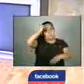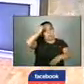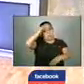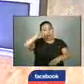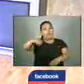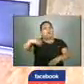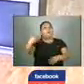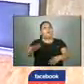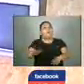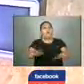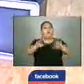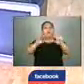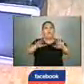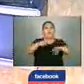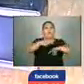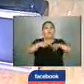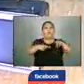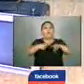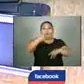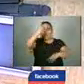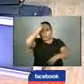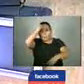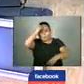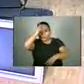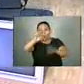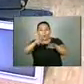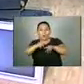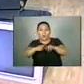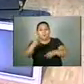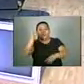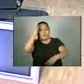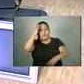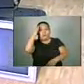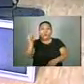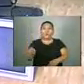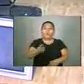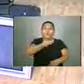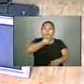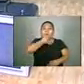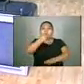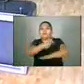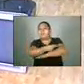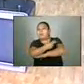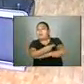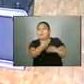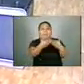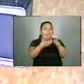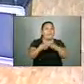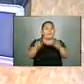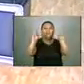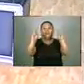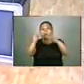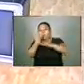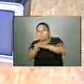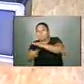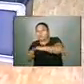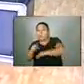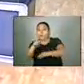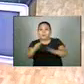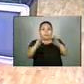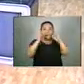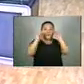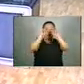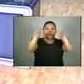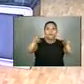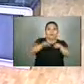que a partir de las 8 y 30 de la noche, los domingos, al sur de la frontera, para hablar sobre las diferentes aristas del tema migratorio, no se lo pierda por Canal